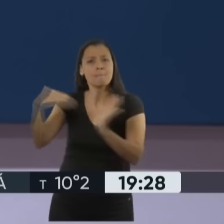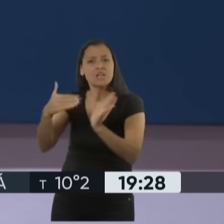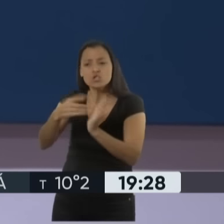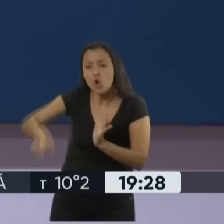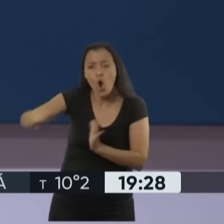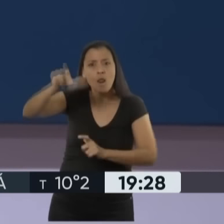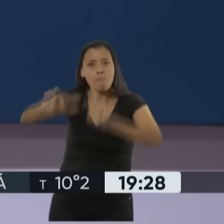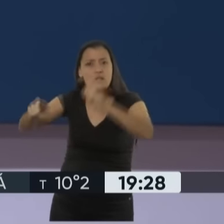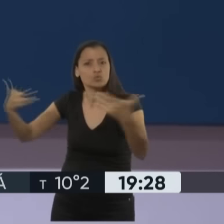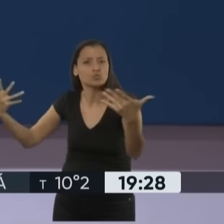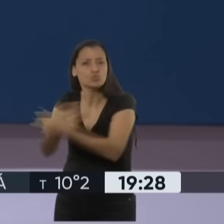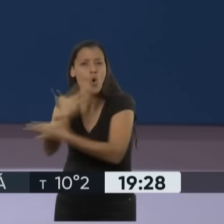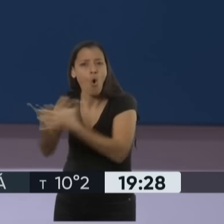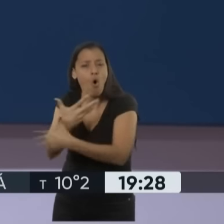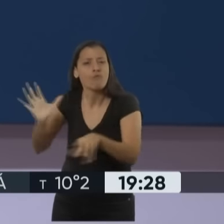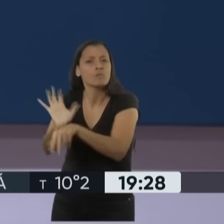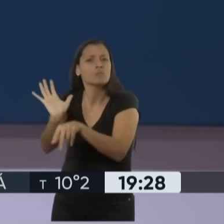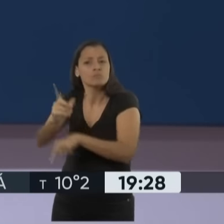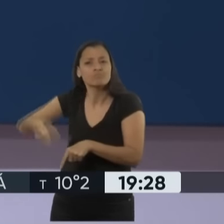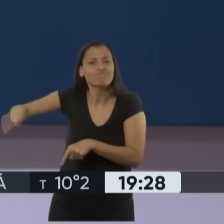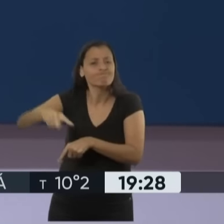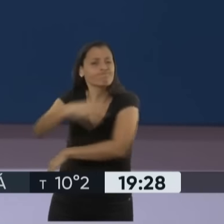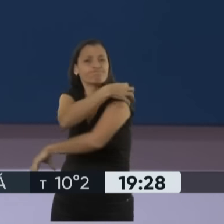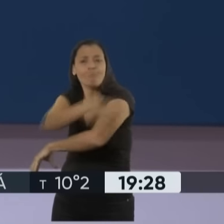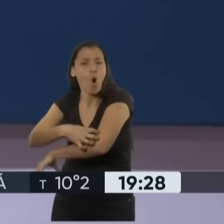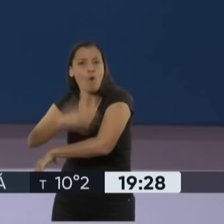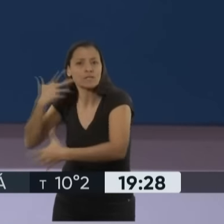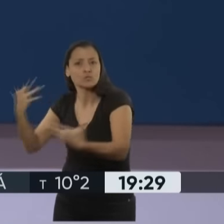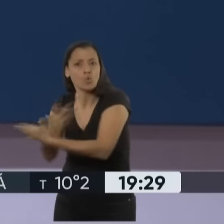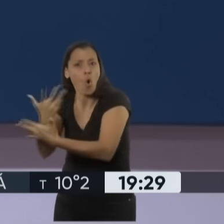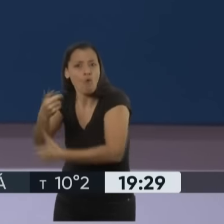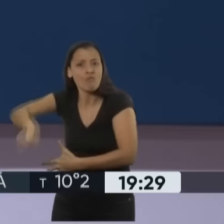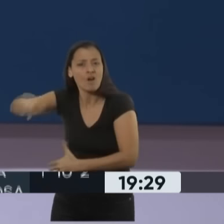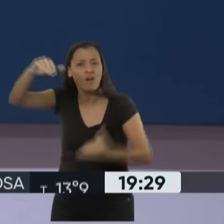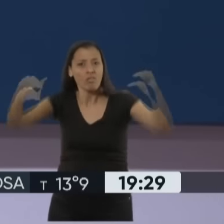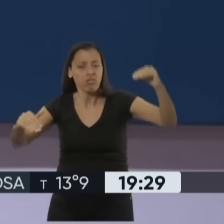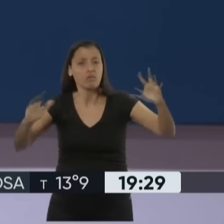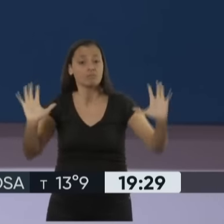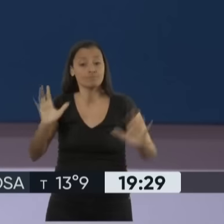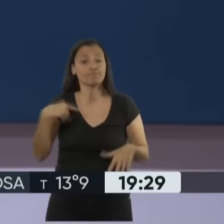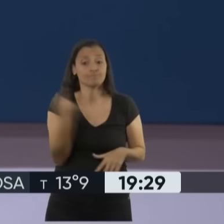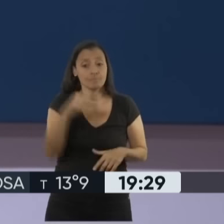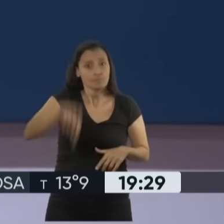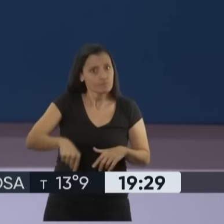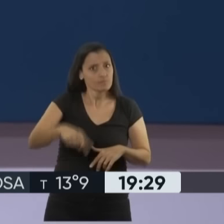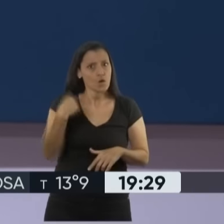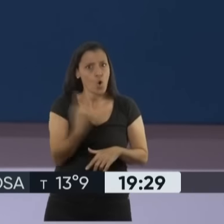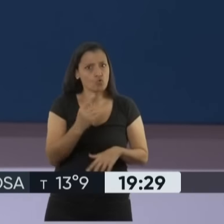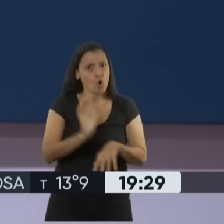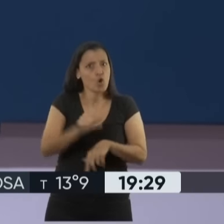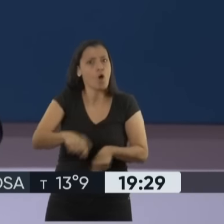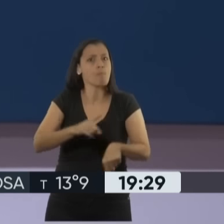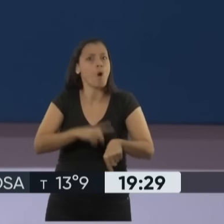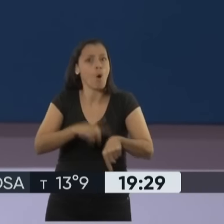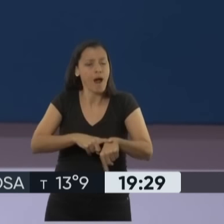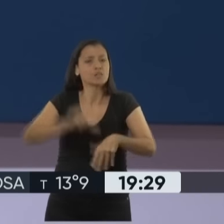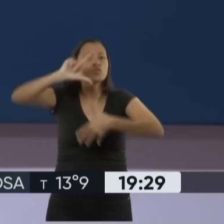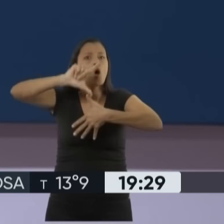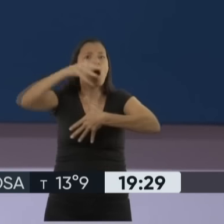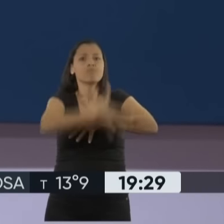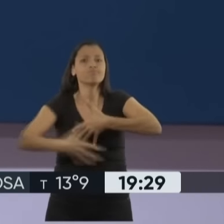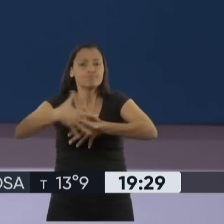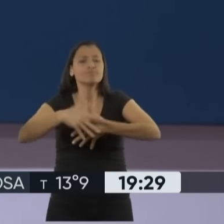quedan atrapados en el pozo de la pobreza desde la periferia en la que nos colocan la américa latina